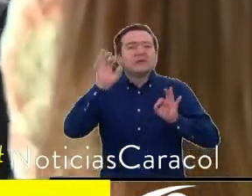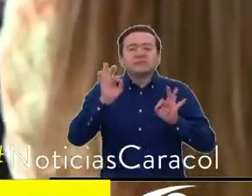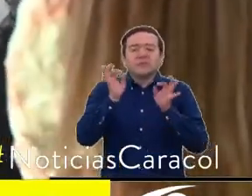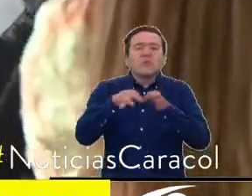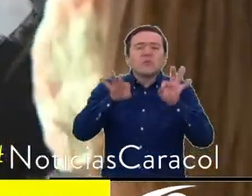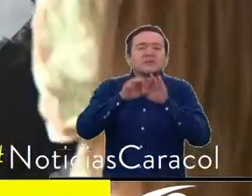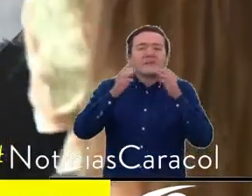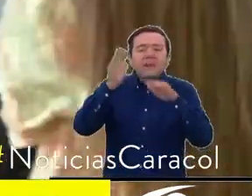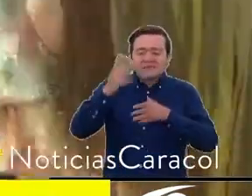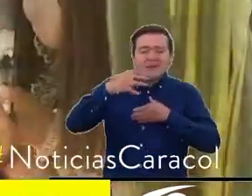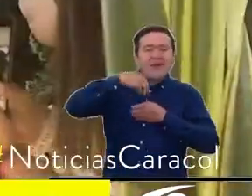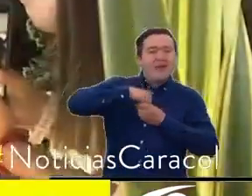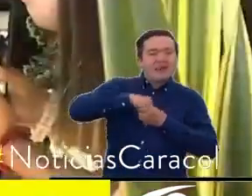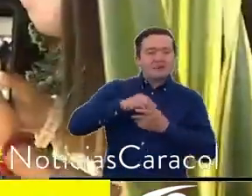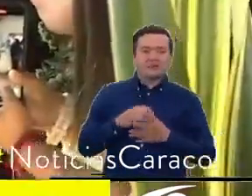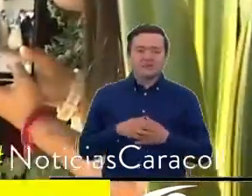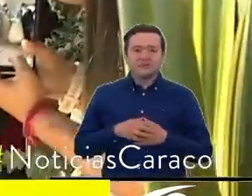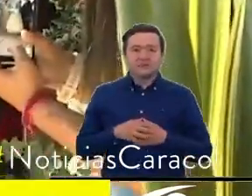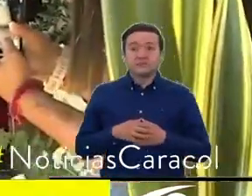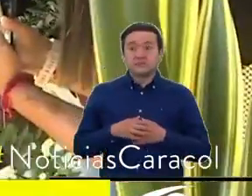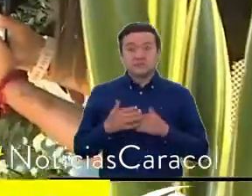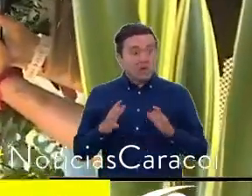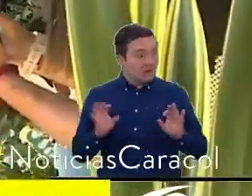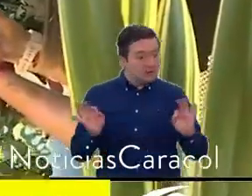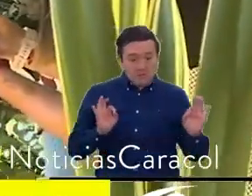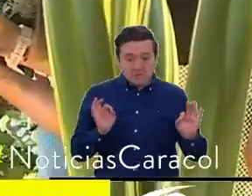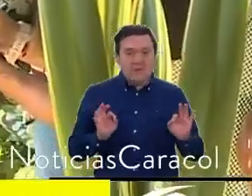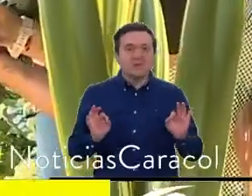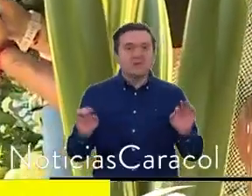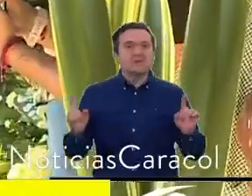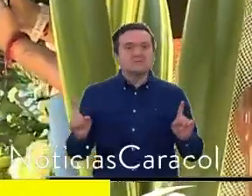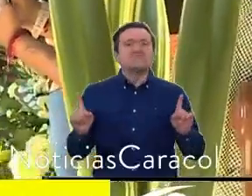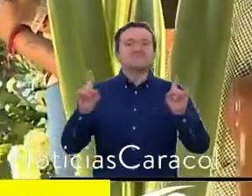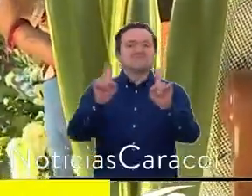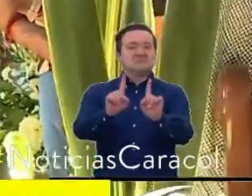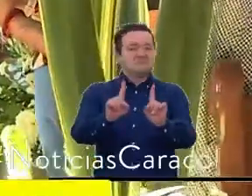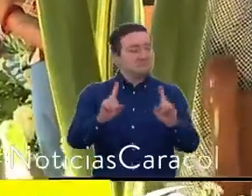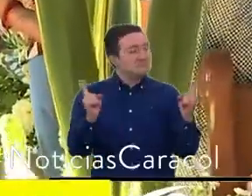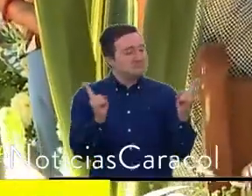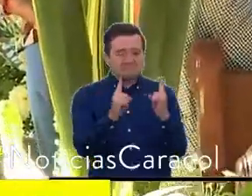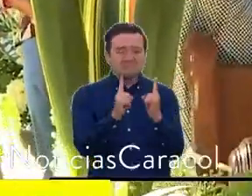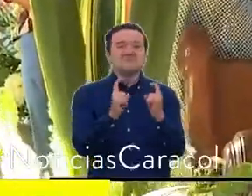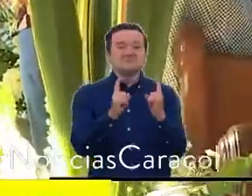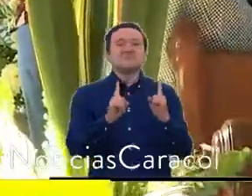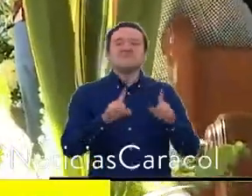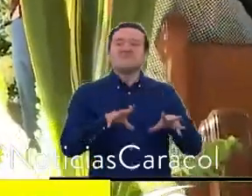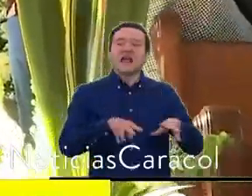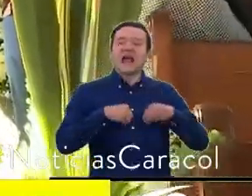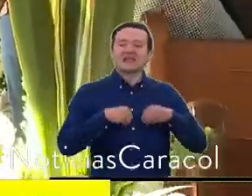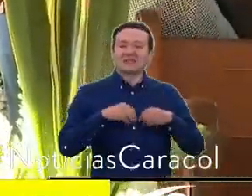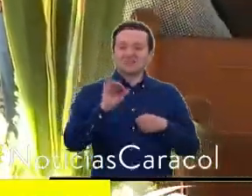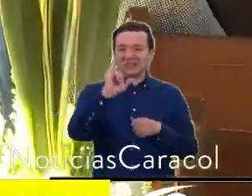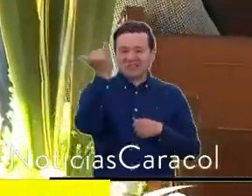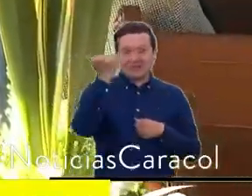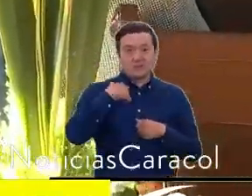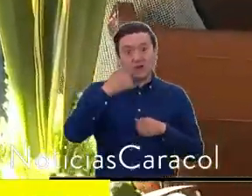Después de recuperar la vista con una dosis de amor, decir sí acepto fue lo que menos se le olvidó.